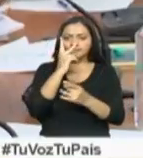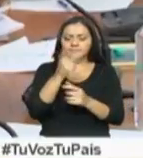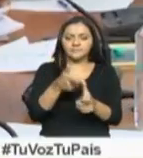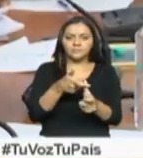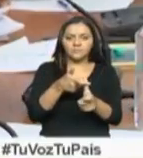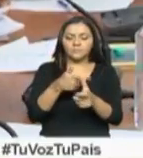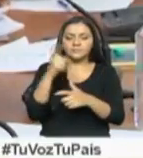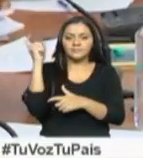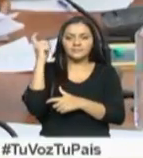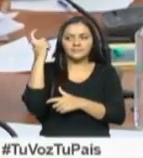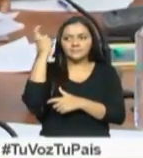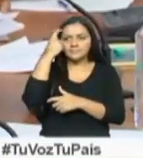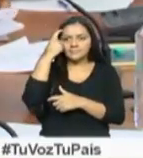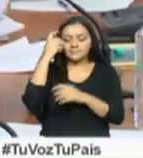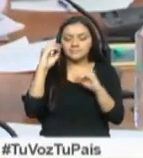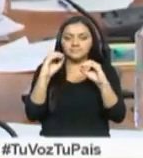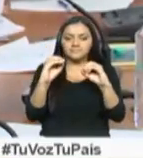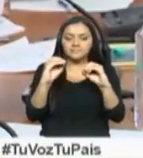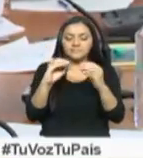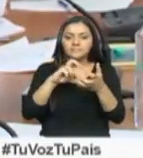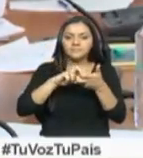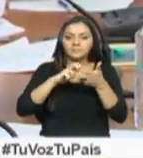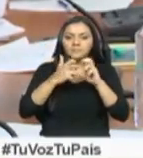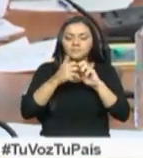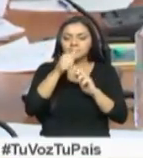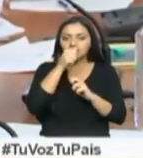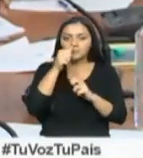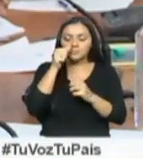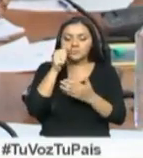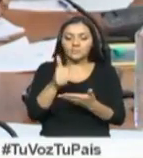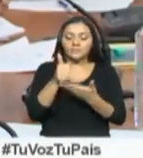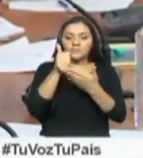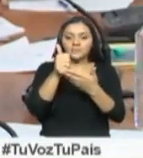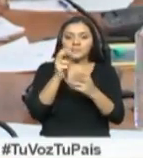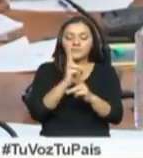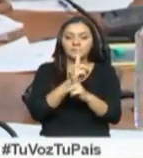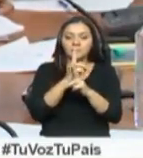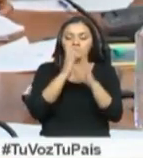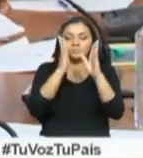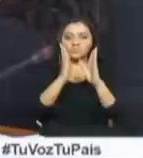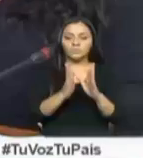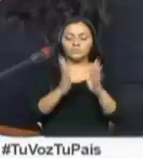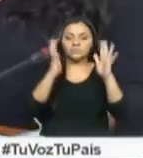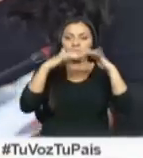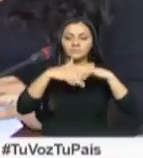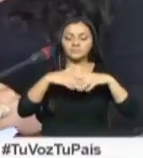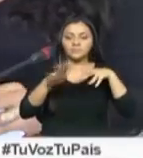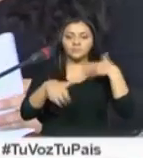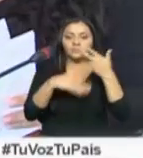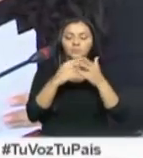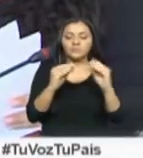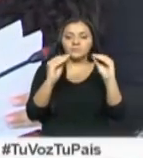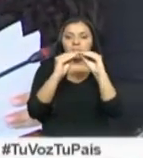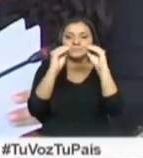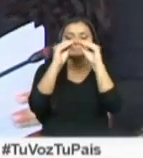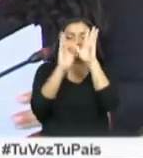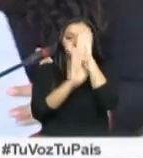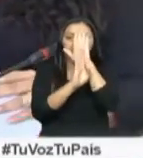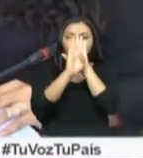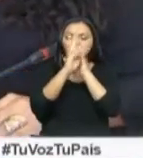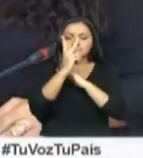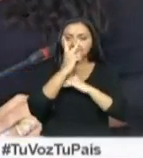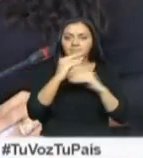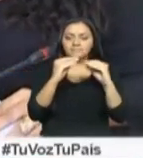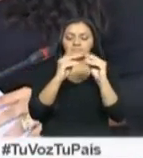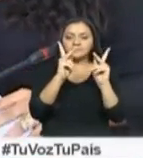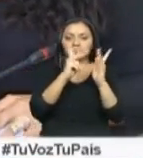generar conciencia sobre la problemática de las drogas, ayudar a los consumidores para que no recaigan y, lo que es más, desarrollar un agresivo